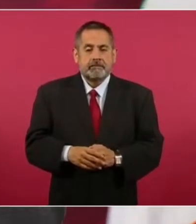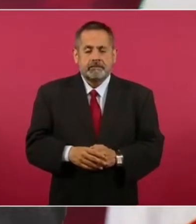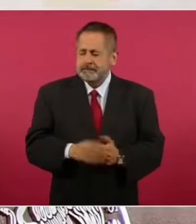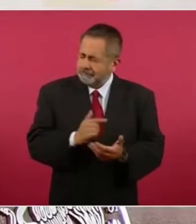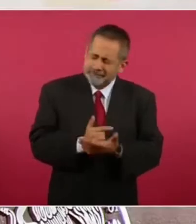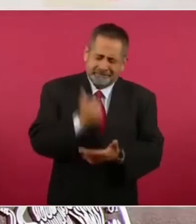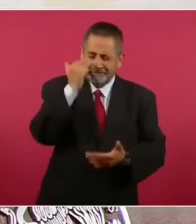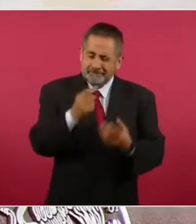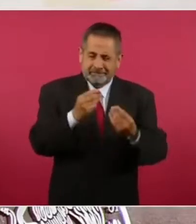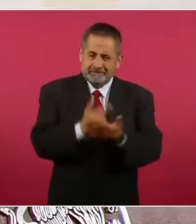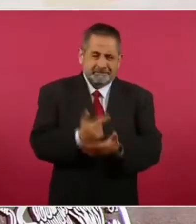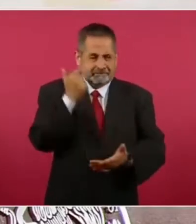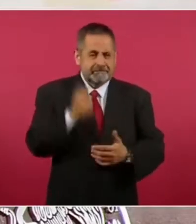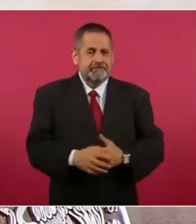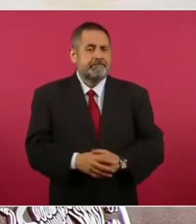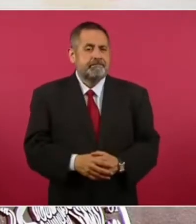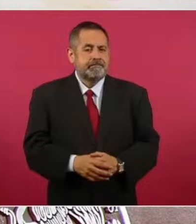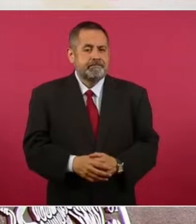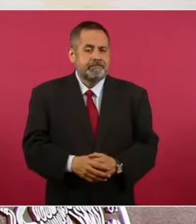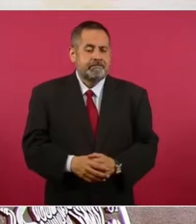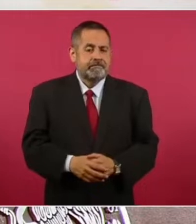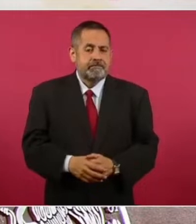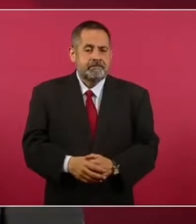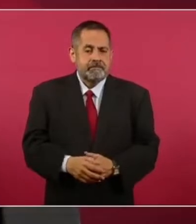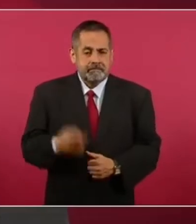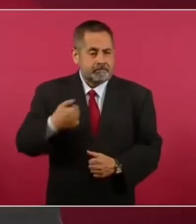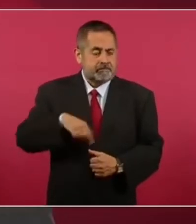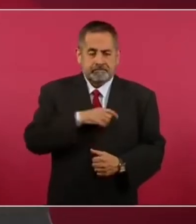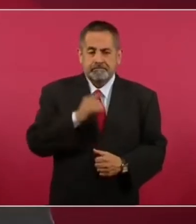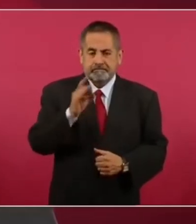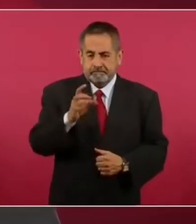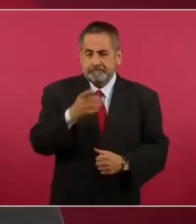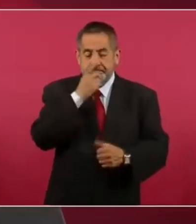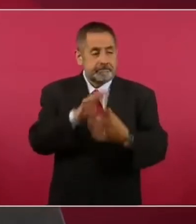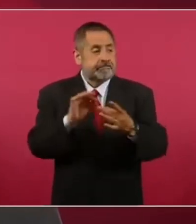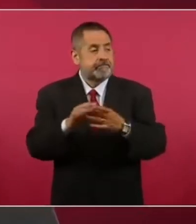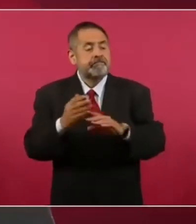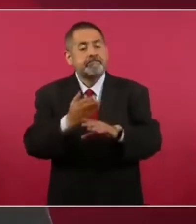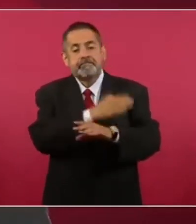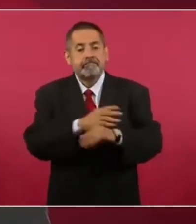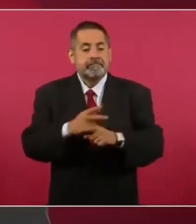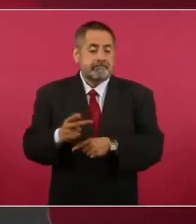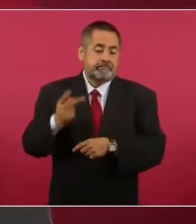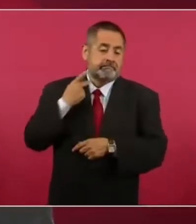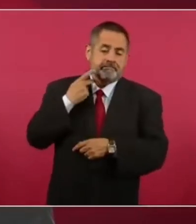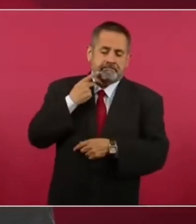muy grave. Y hemos hablado que los errores en política son como crímenes.